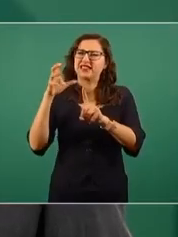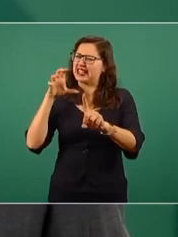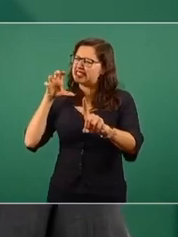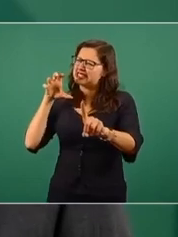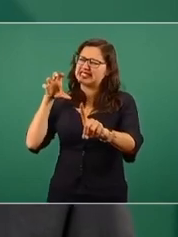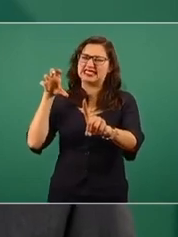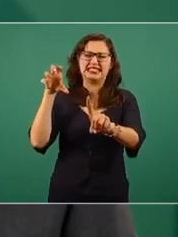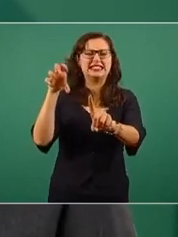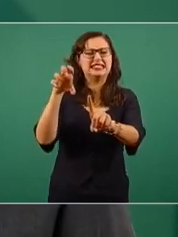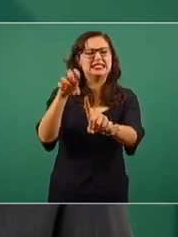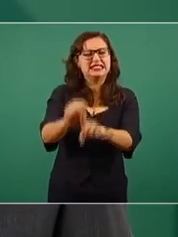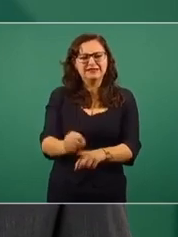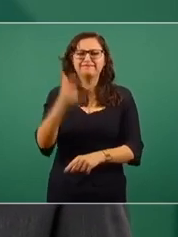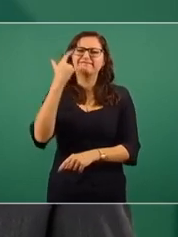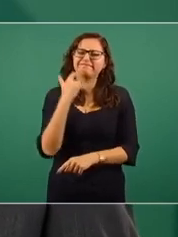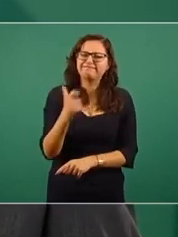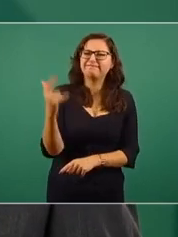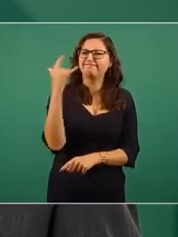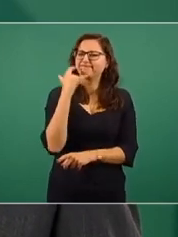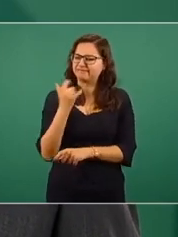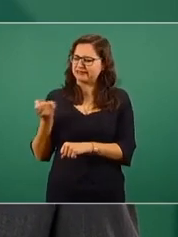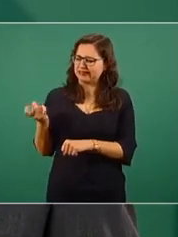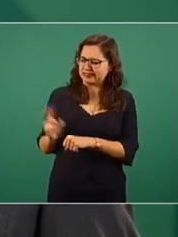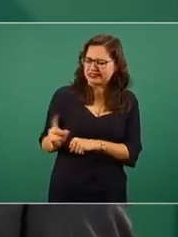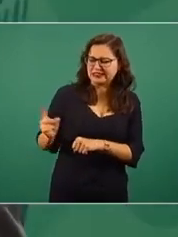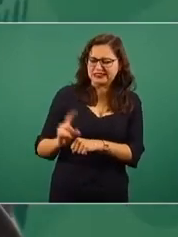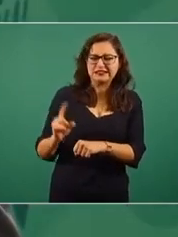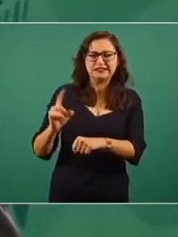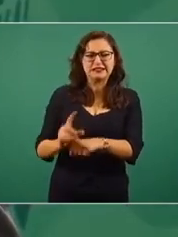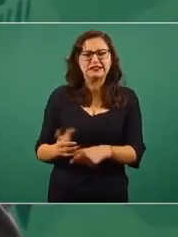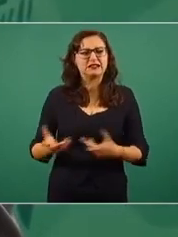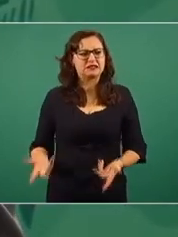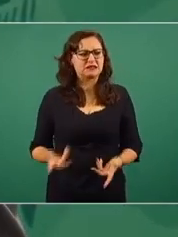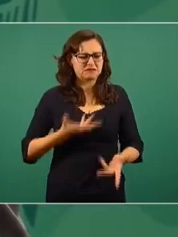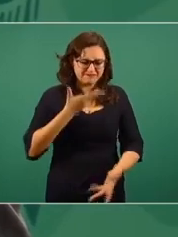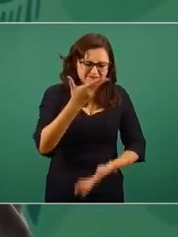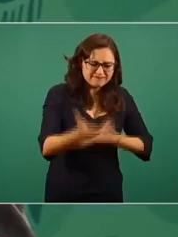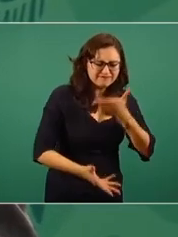¿Qué poder servir a los demás,